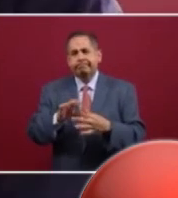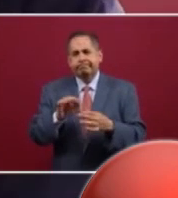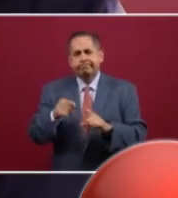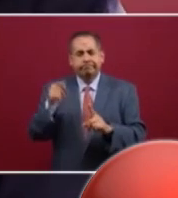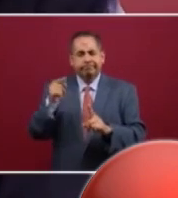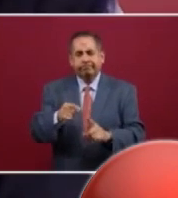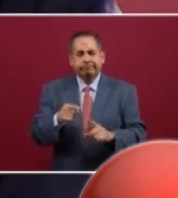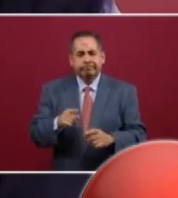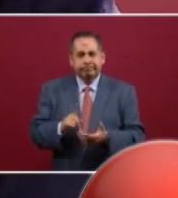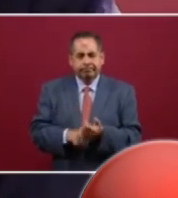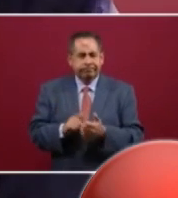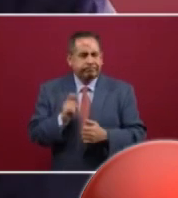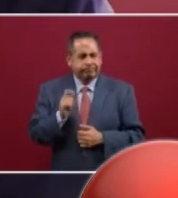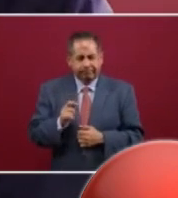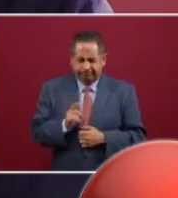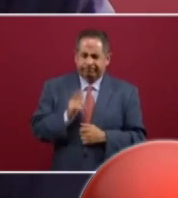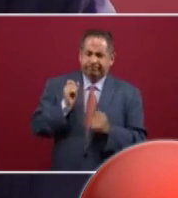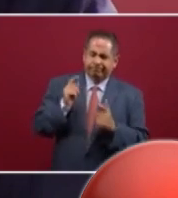sobre